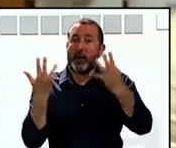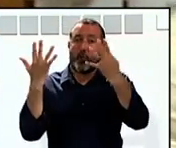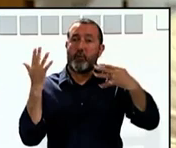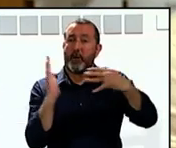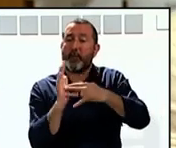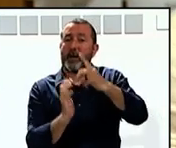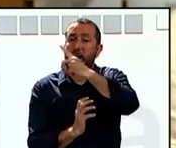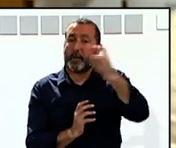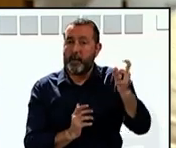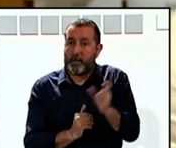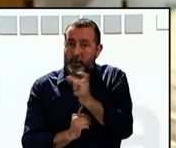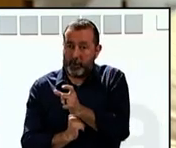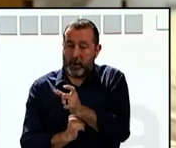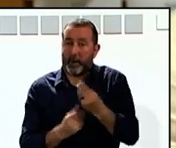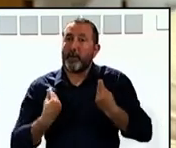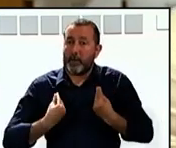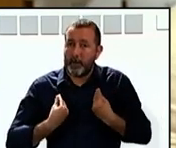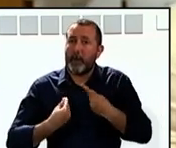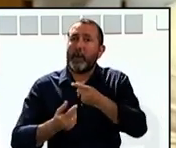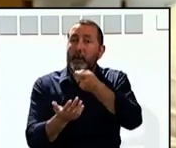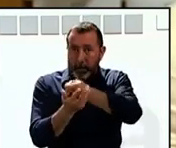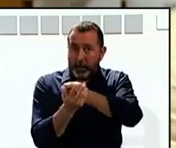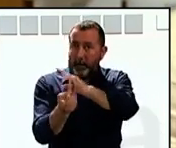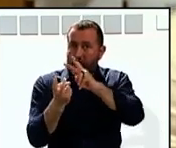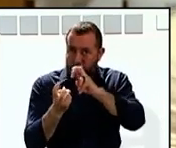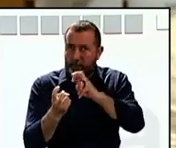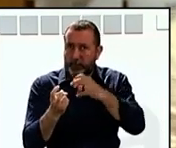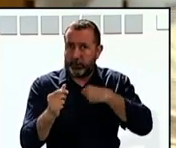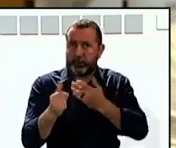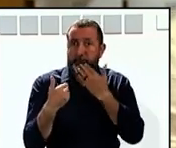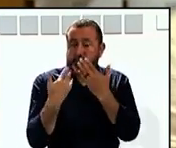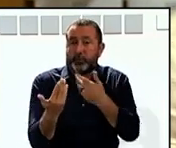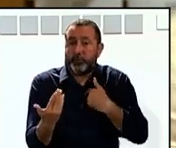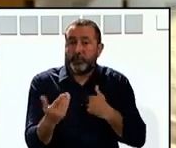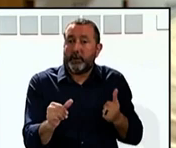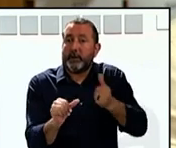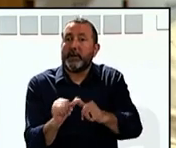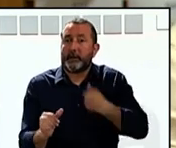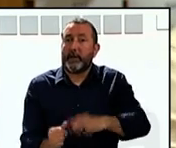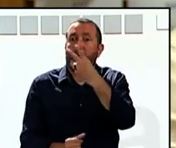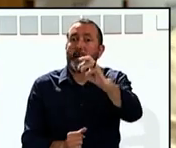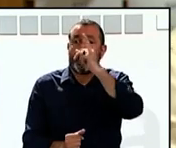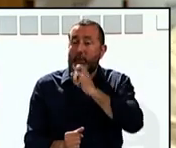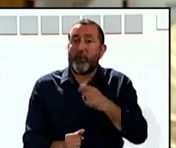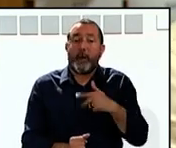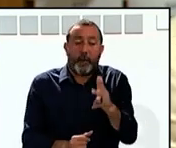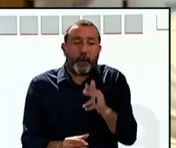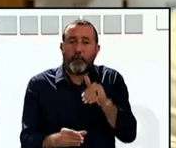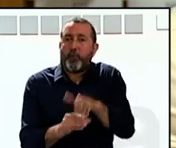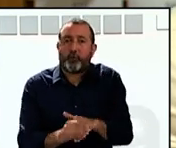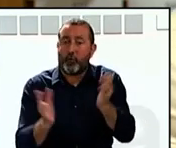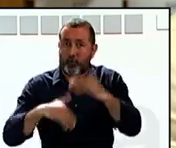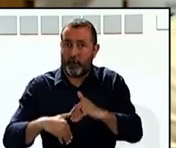viven aquí que están pagando los impuestos que están que llevan en mi caso por ejemplo llevo 20 años en españa y no tengo derecho a votar